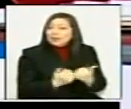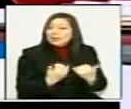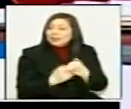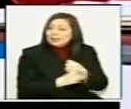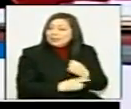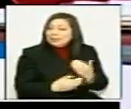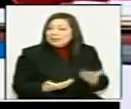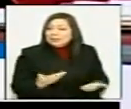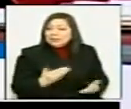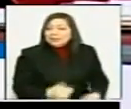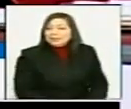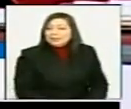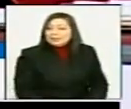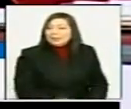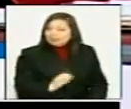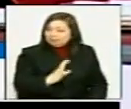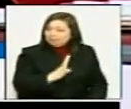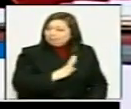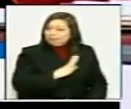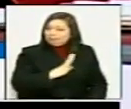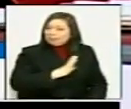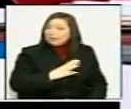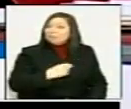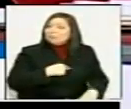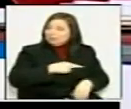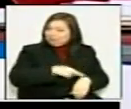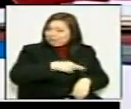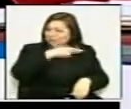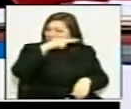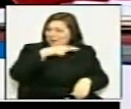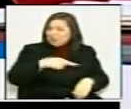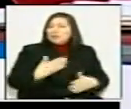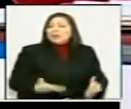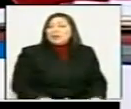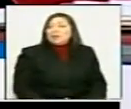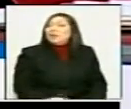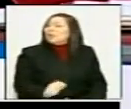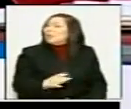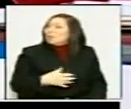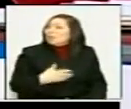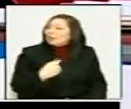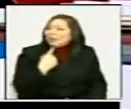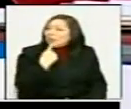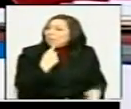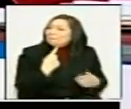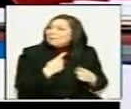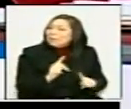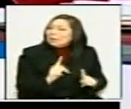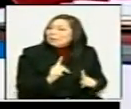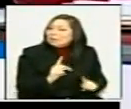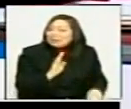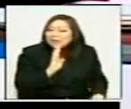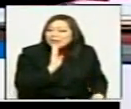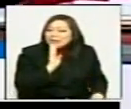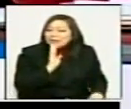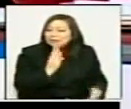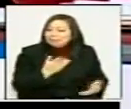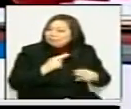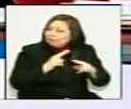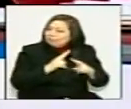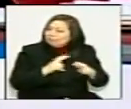país. Hay honestidad en mi región. Entonces no puedo permitir que también se haga